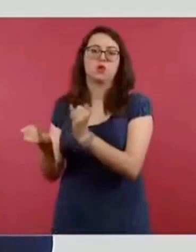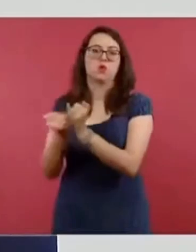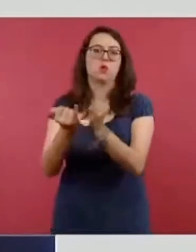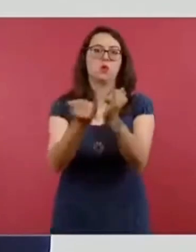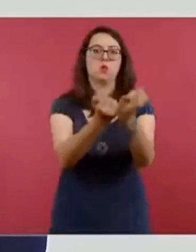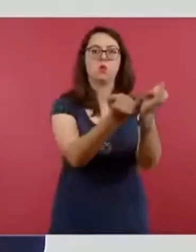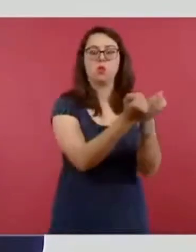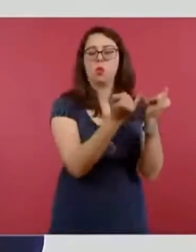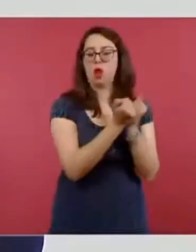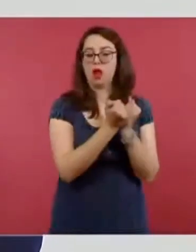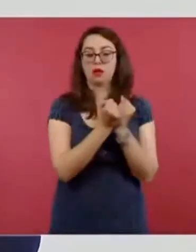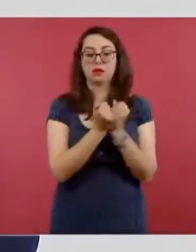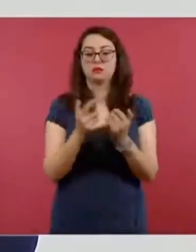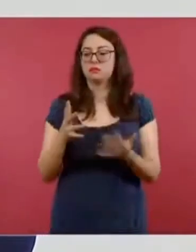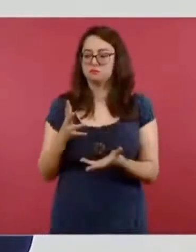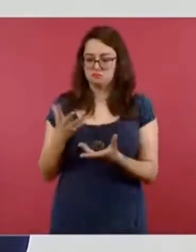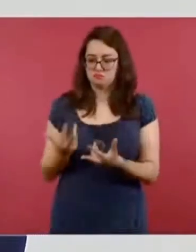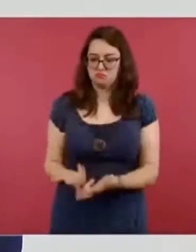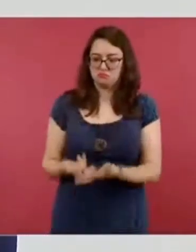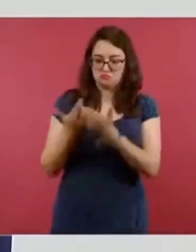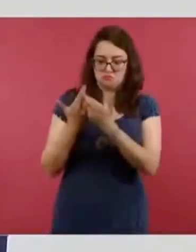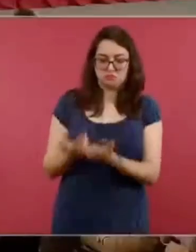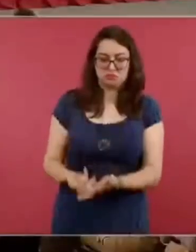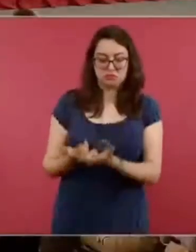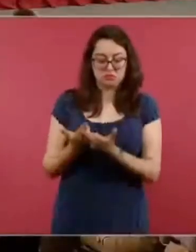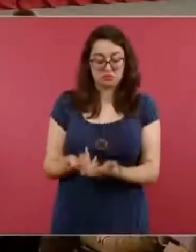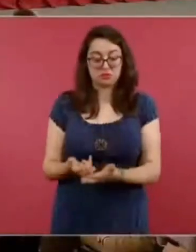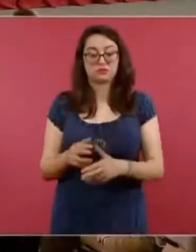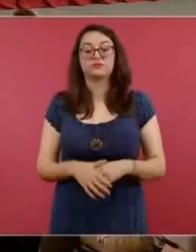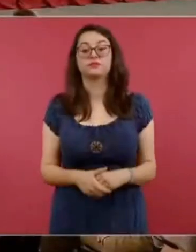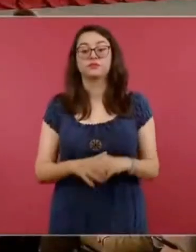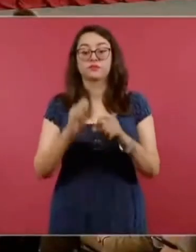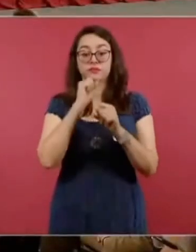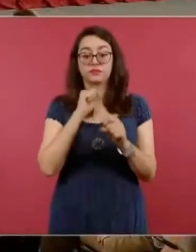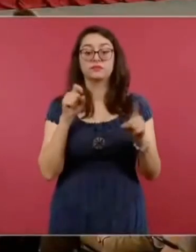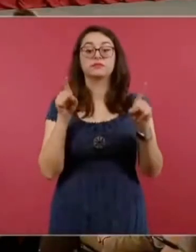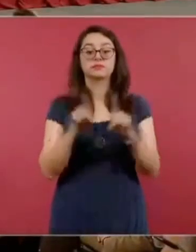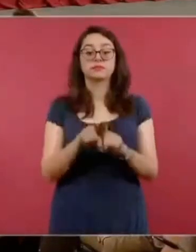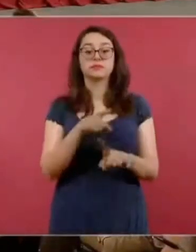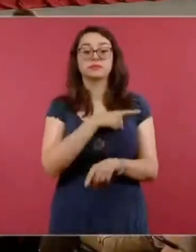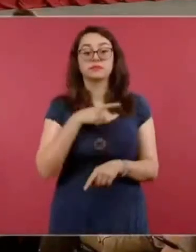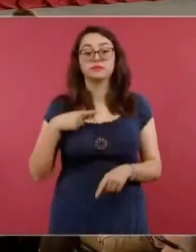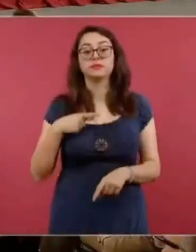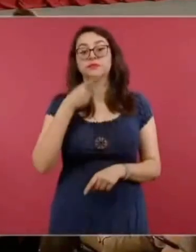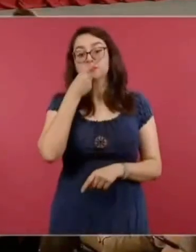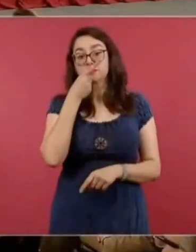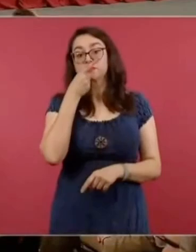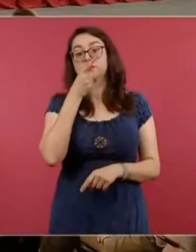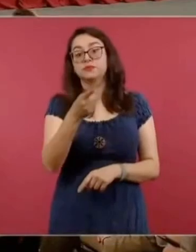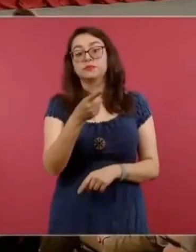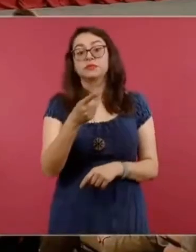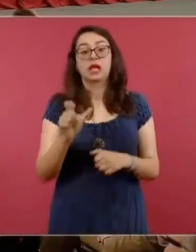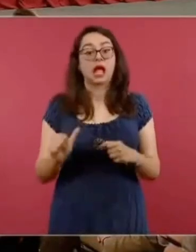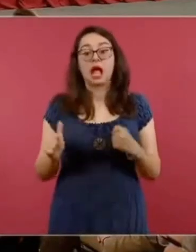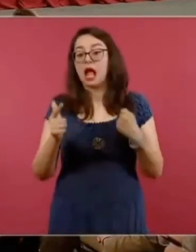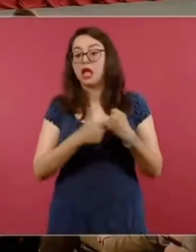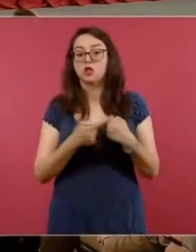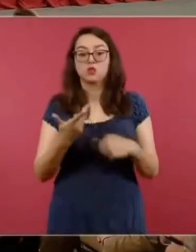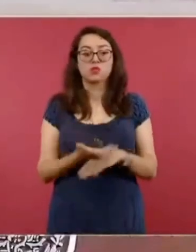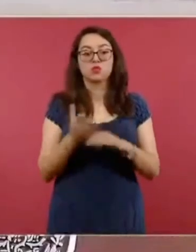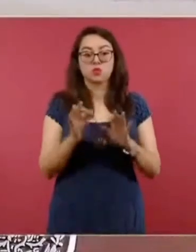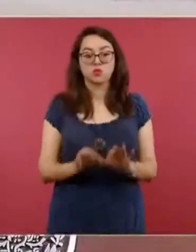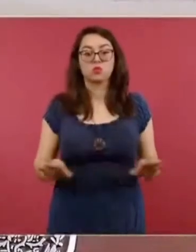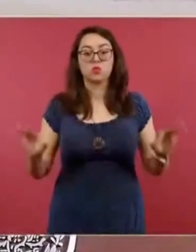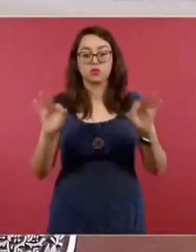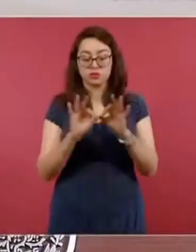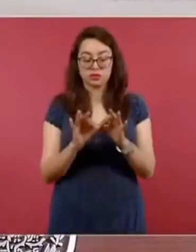medicamentos y siempre con los volúmenes suficientes. También, en ese sentido, en la siguiente, una de las cosas más importantes de esta federación, y esto nunca